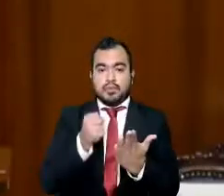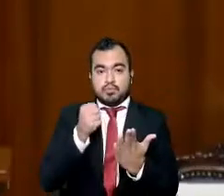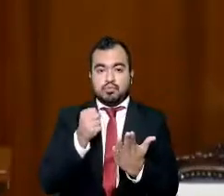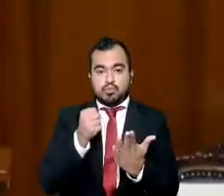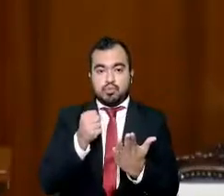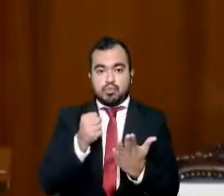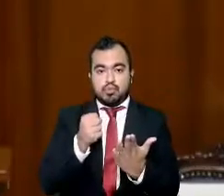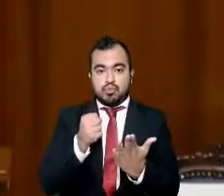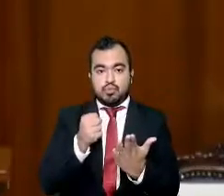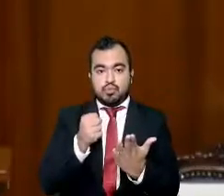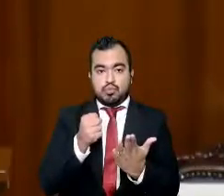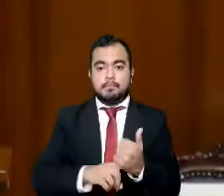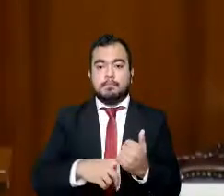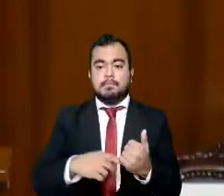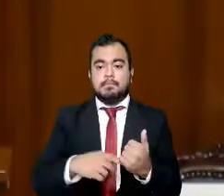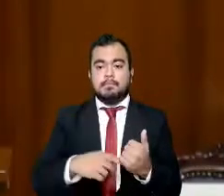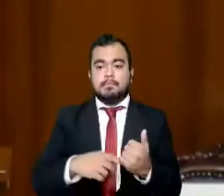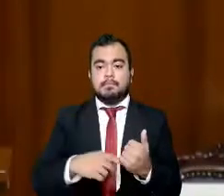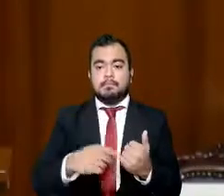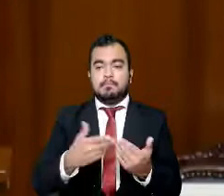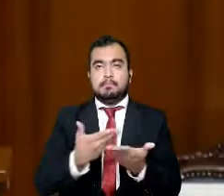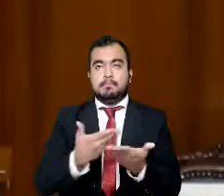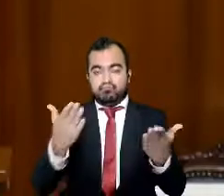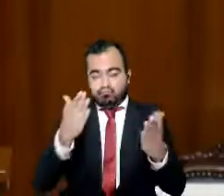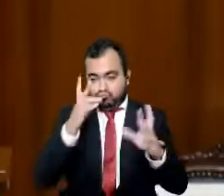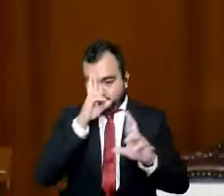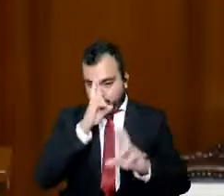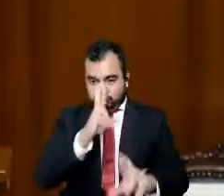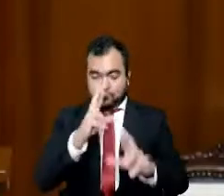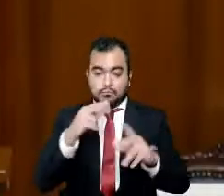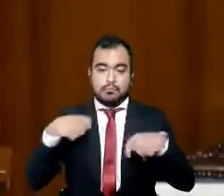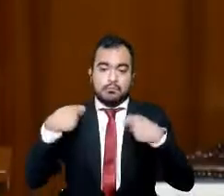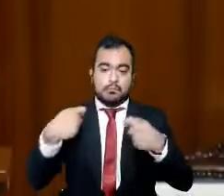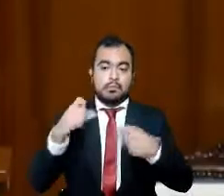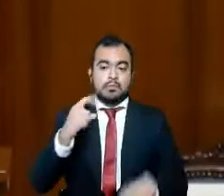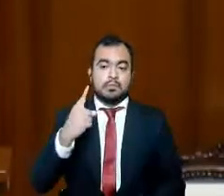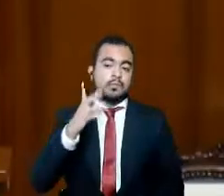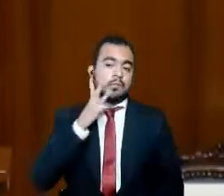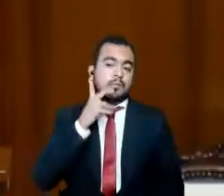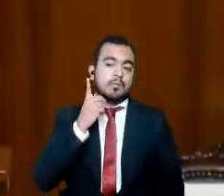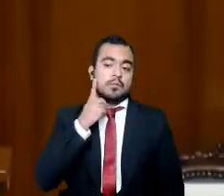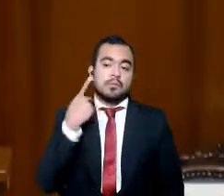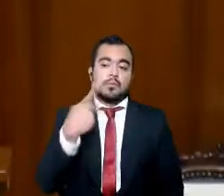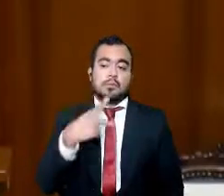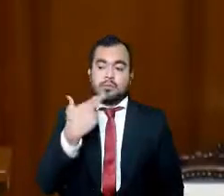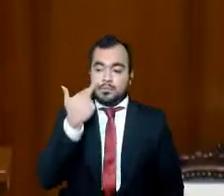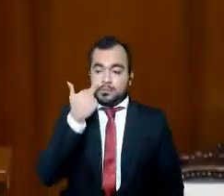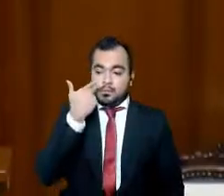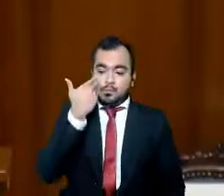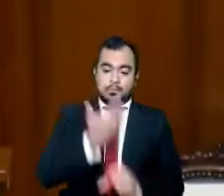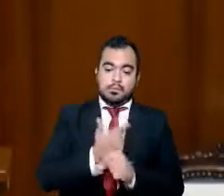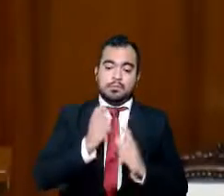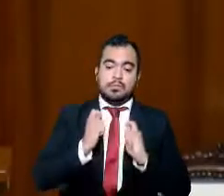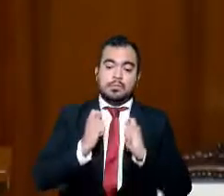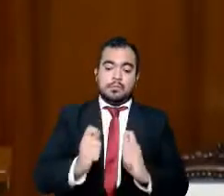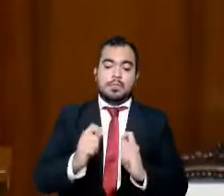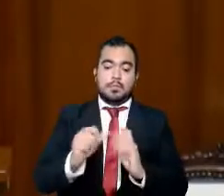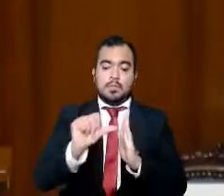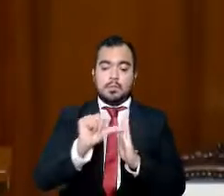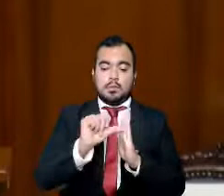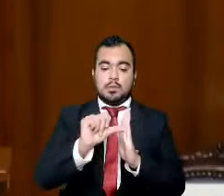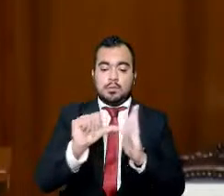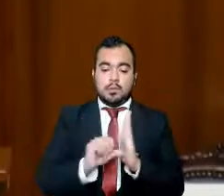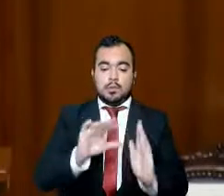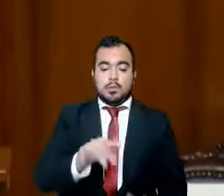de la honorable 61ª Legislatura, en ejercicio de las facultades que le confieren los artículos 57 de la Constitución